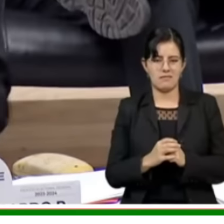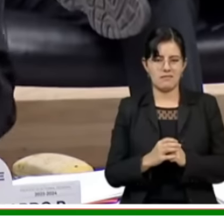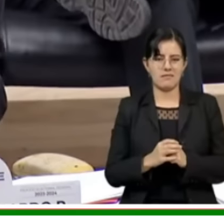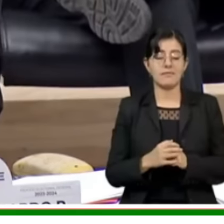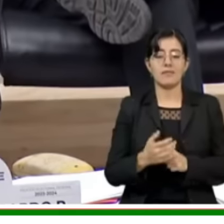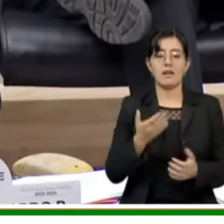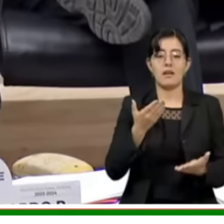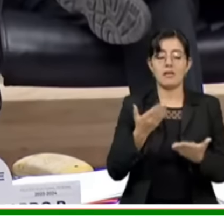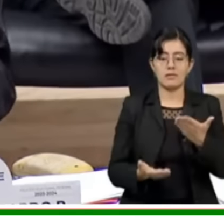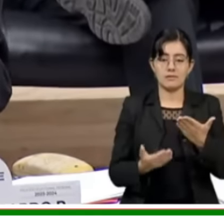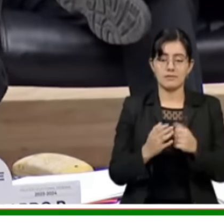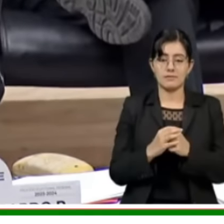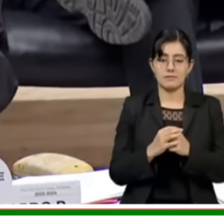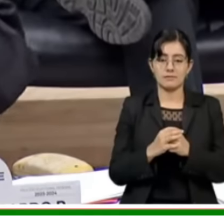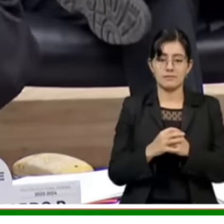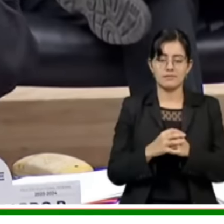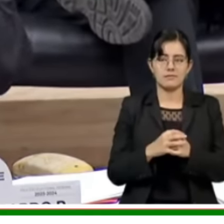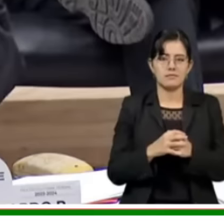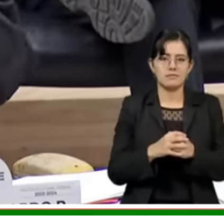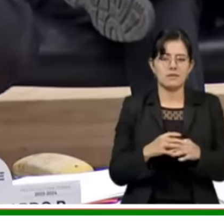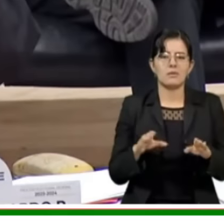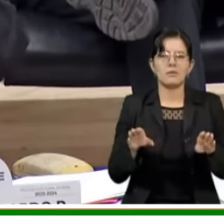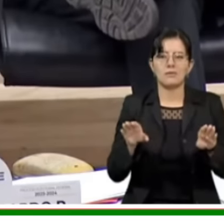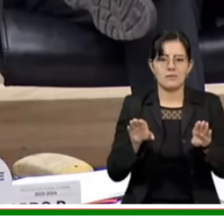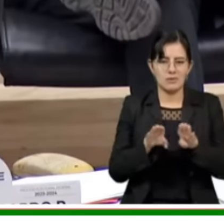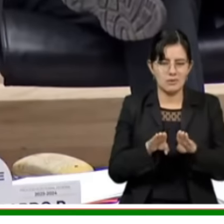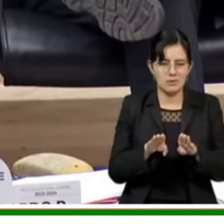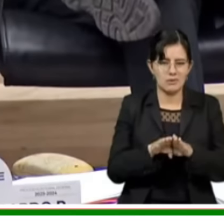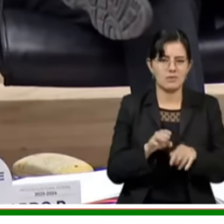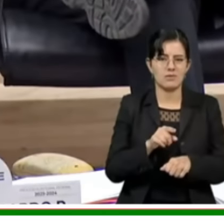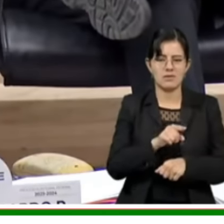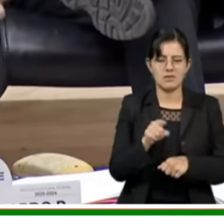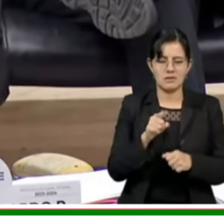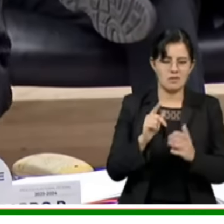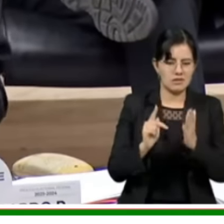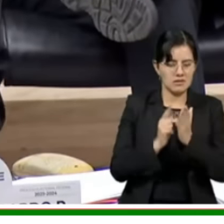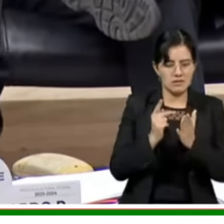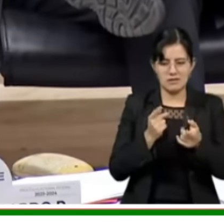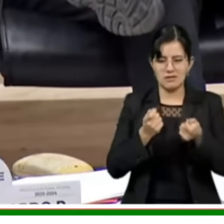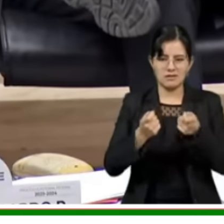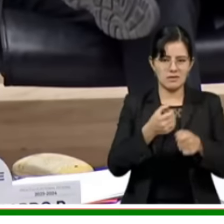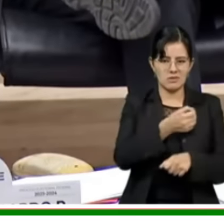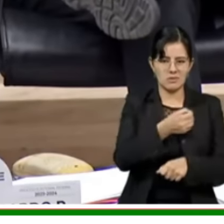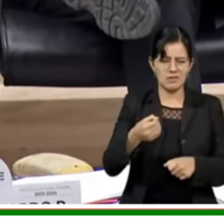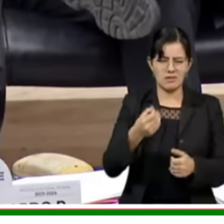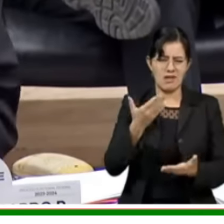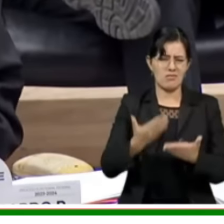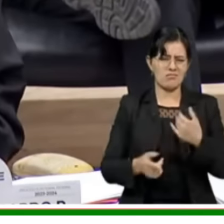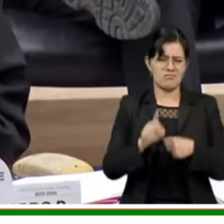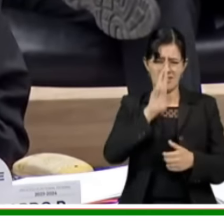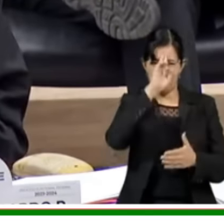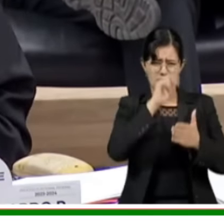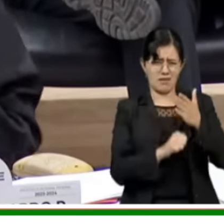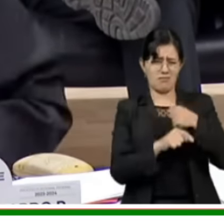y ahora cómo se pone Cómo se renca el que se haya roto el respeto a